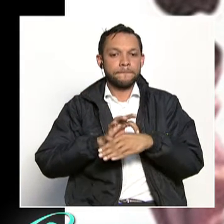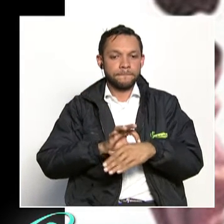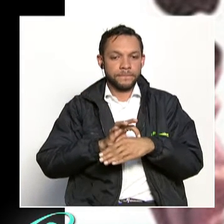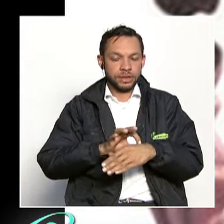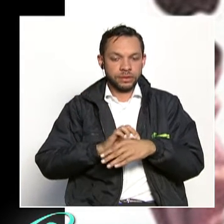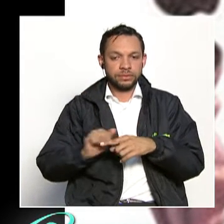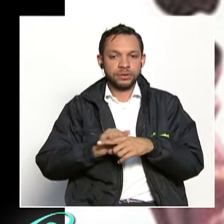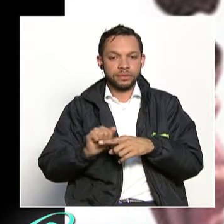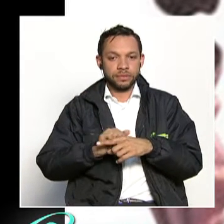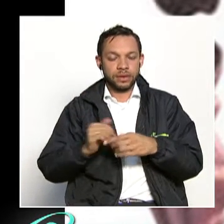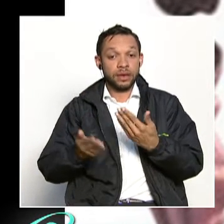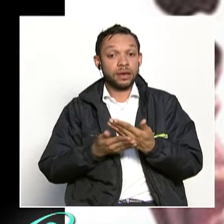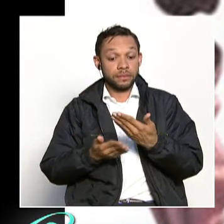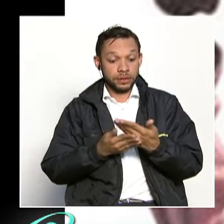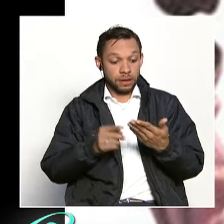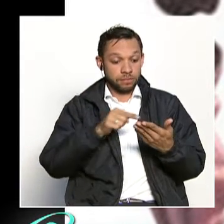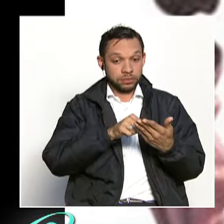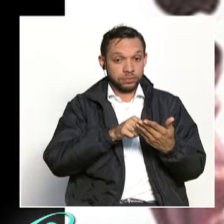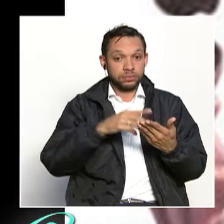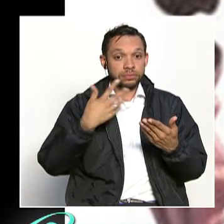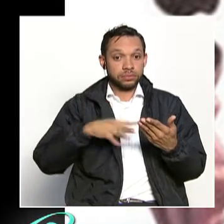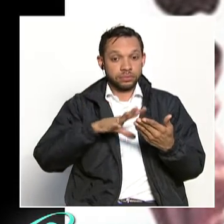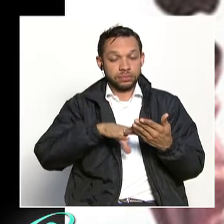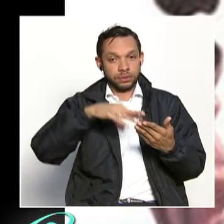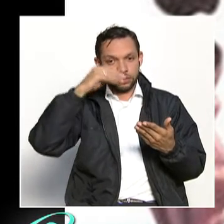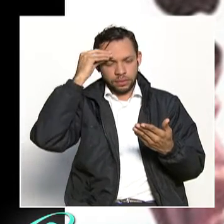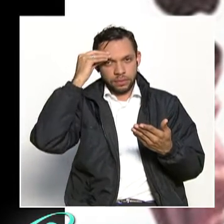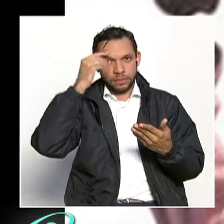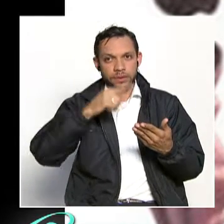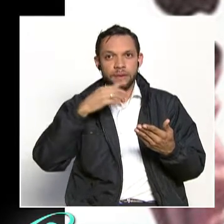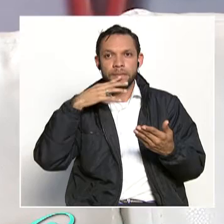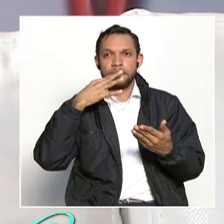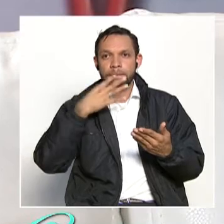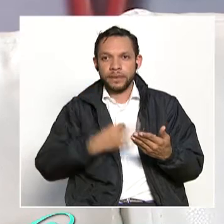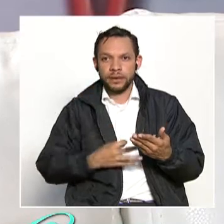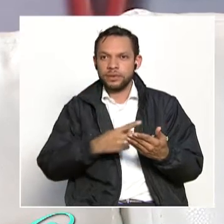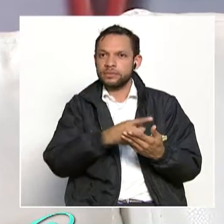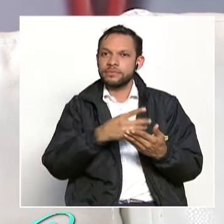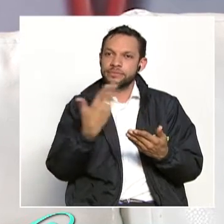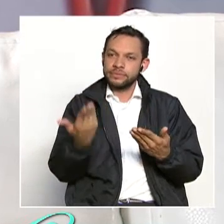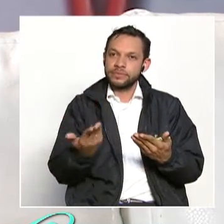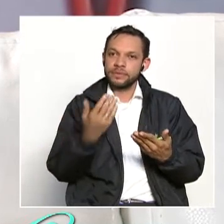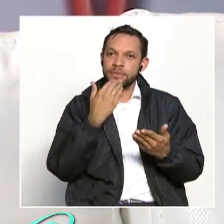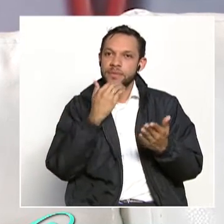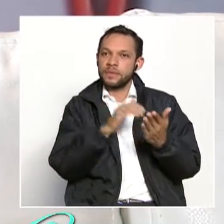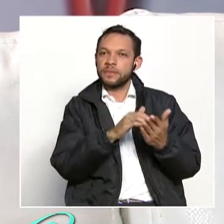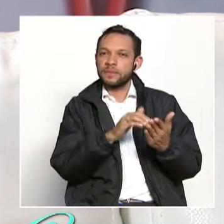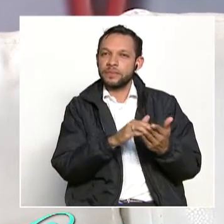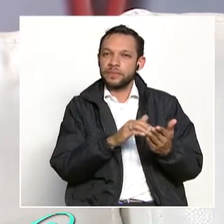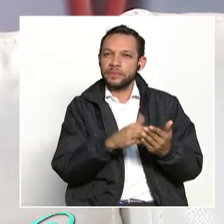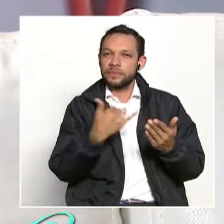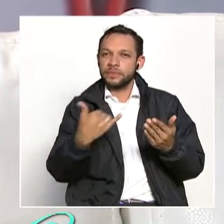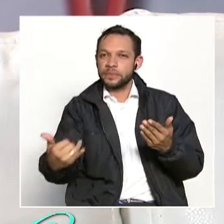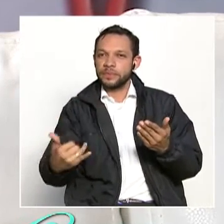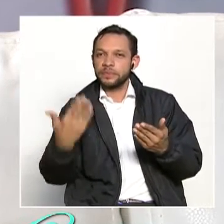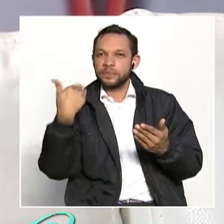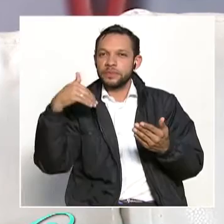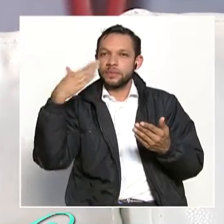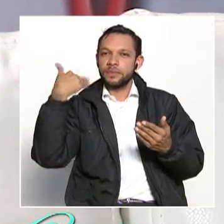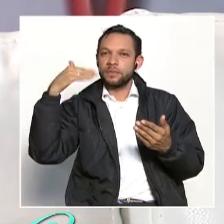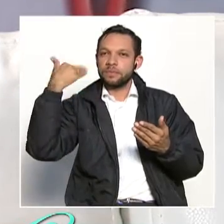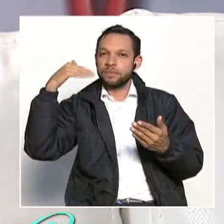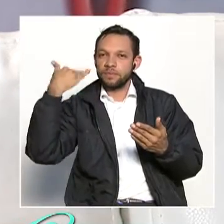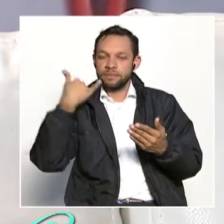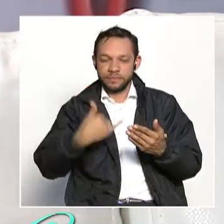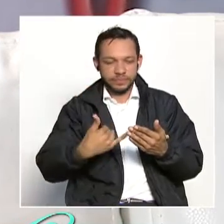las cosas que se dicen, muchas de las cosas que se dicen ahí son válidas. Por ejemplo, él decía en un pasaje: